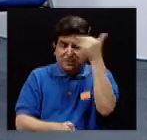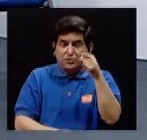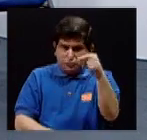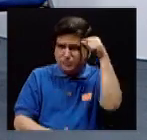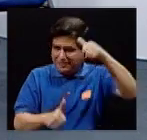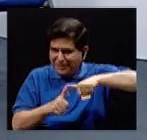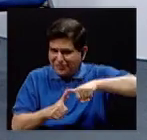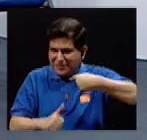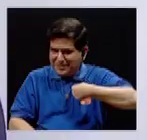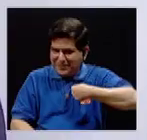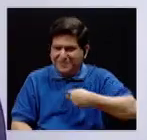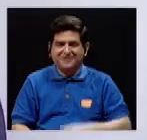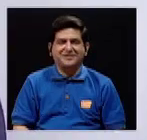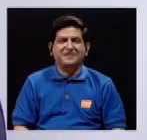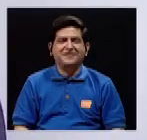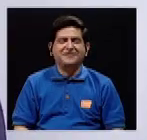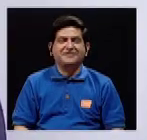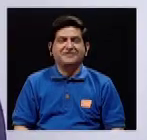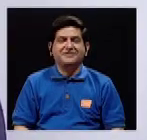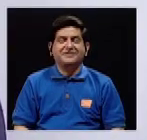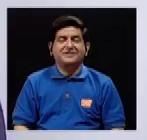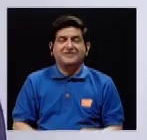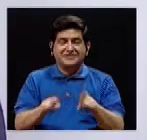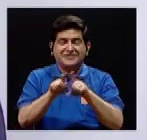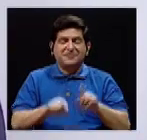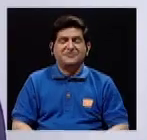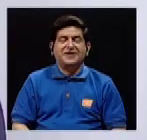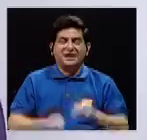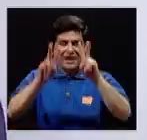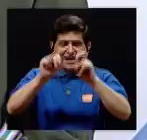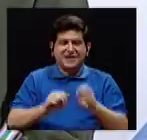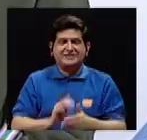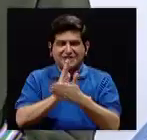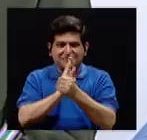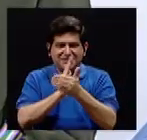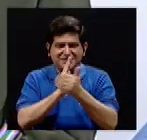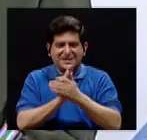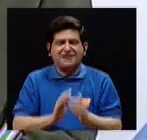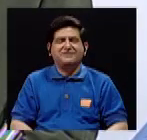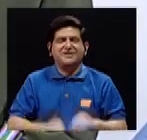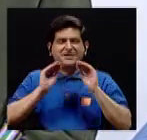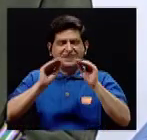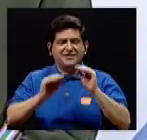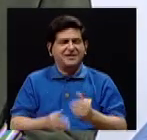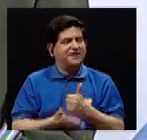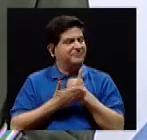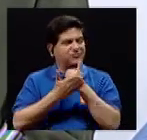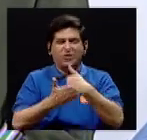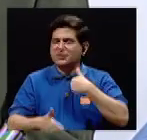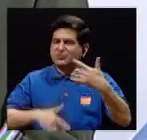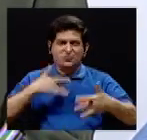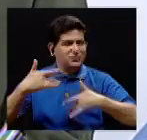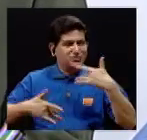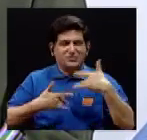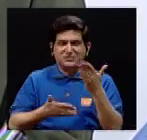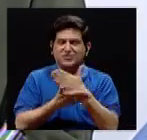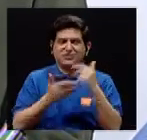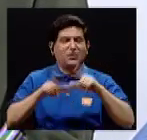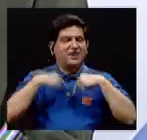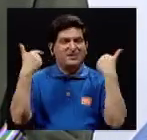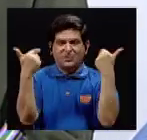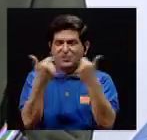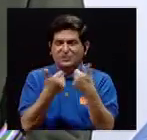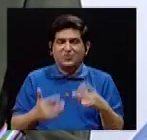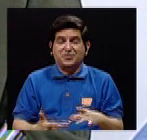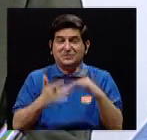usted me lo recuerda sobre la prueba de aptitud académica que yo siento que no favorece a algunos